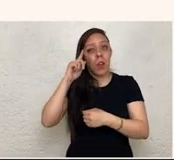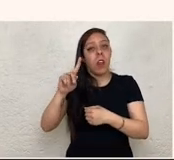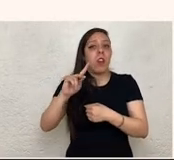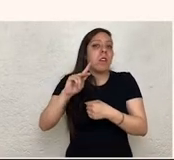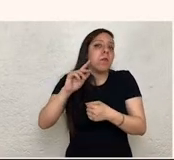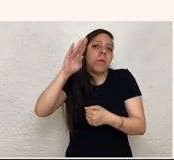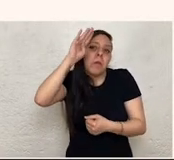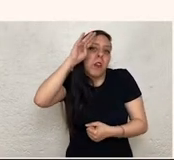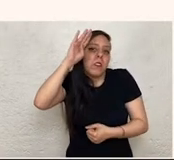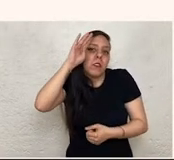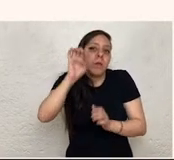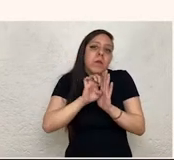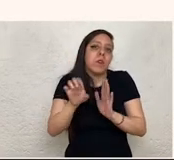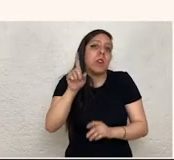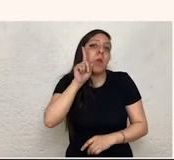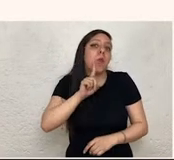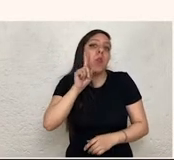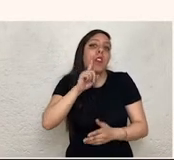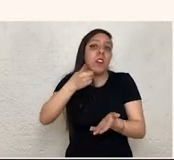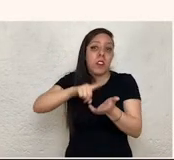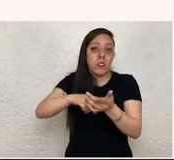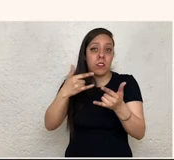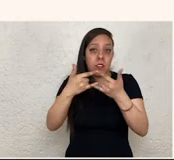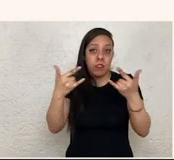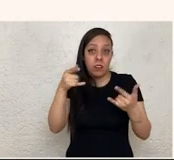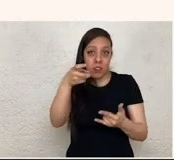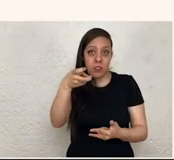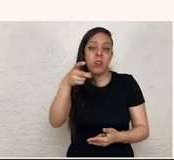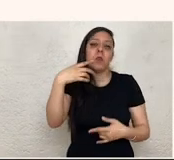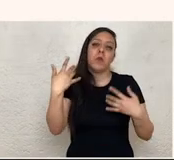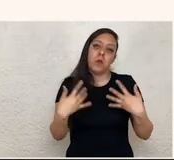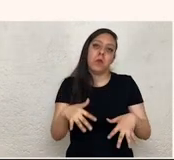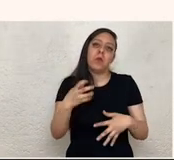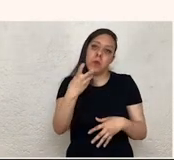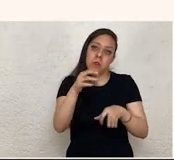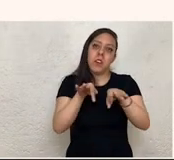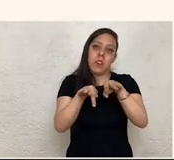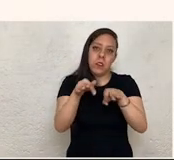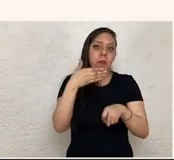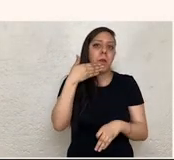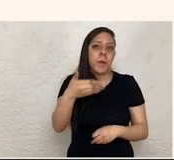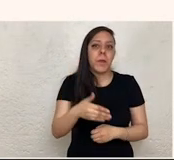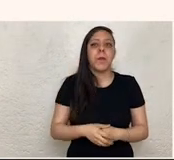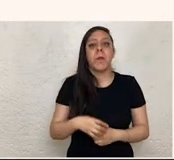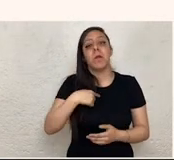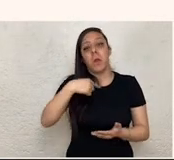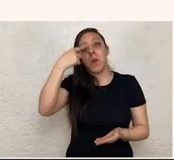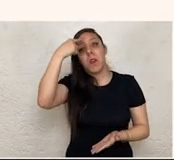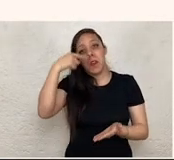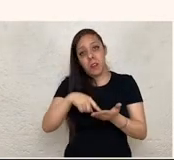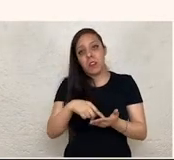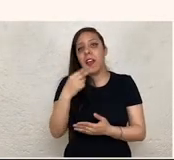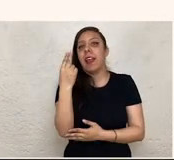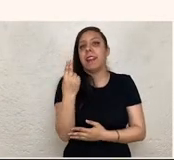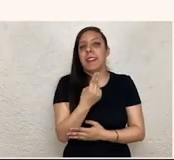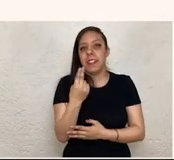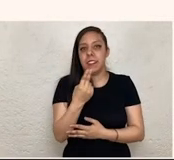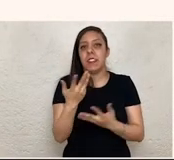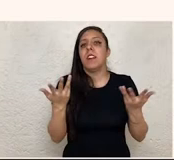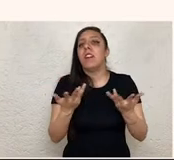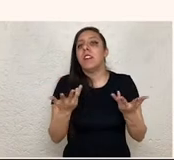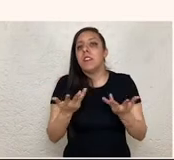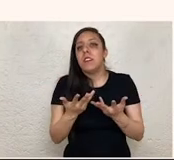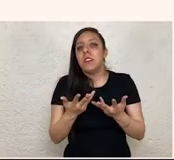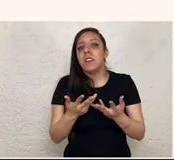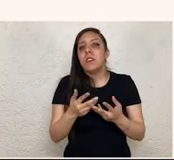otras posibilidades de pensar la presencia de las mujeres en la historia, y creo que estamos haciendo este trabajo. Me parece que